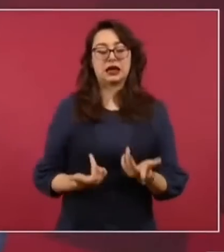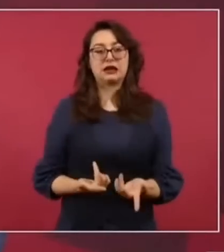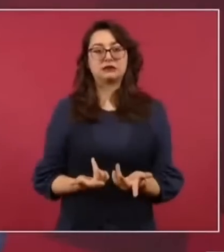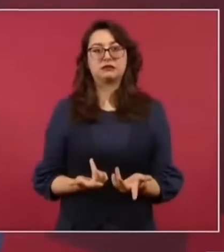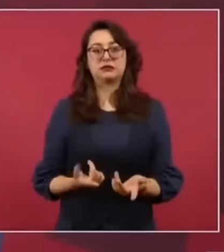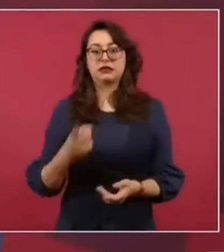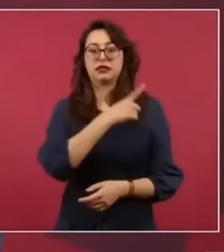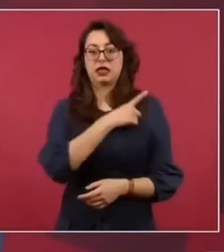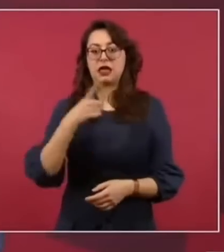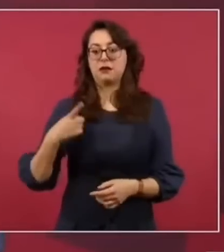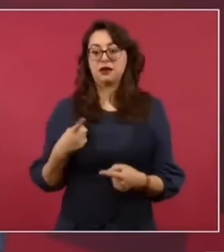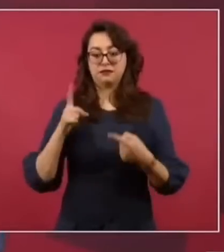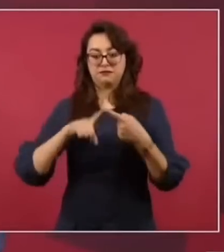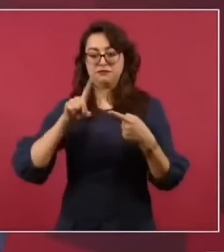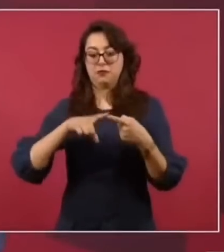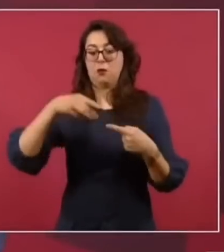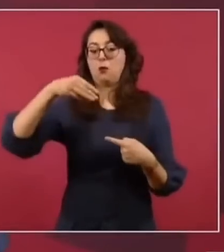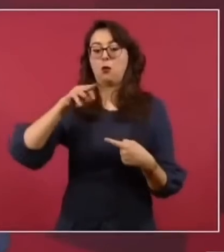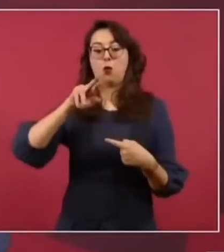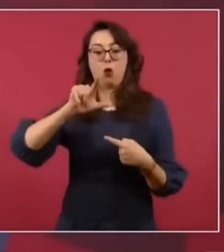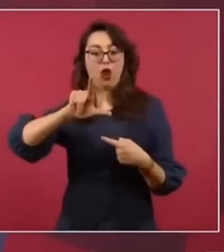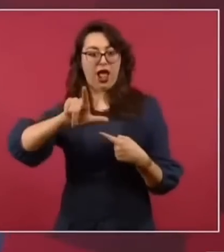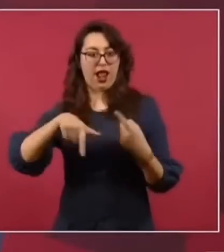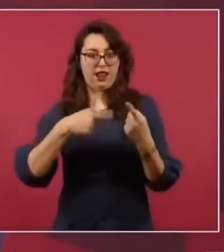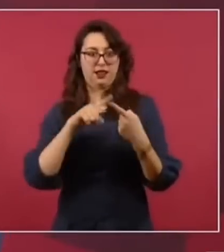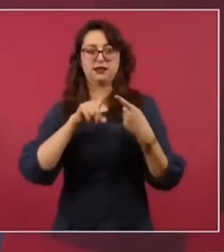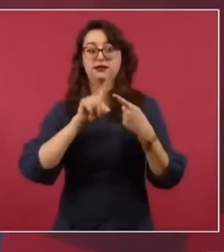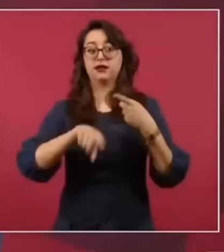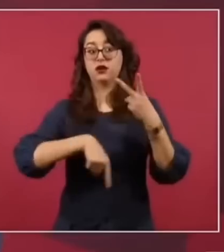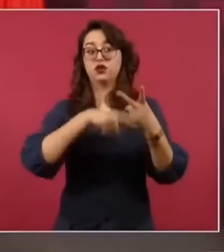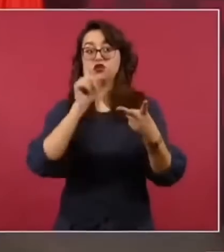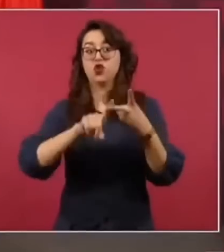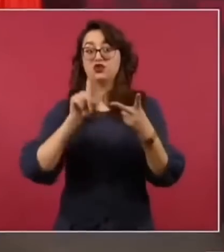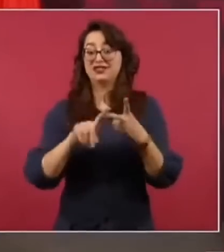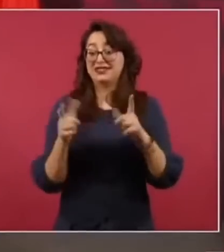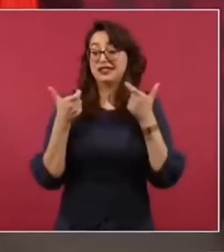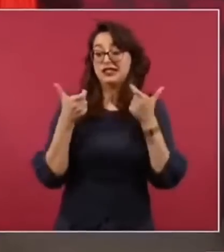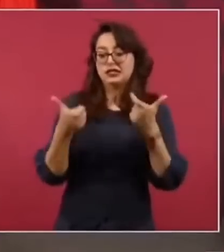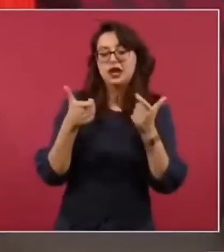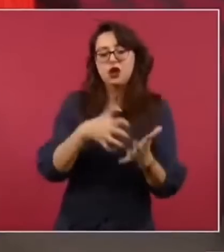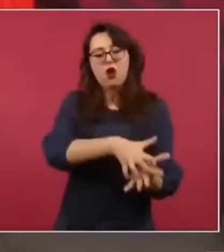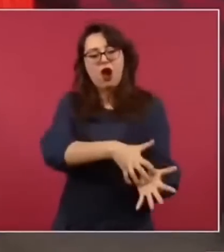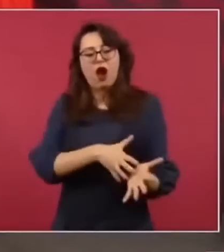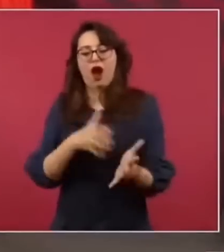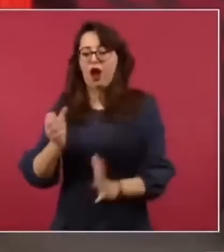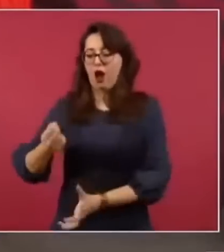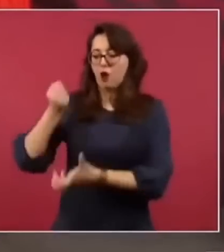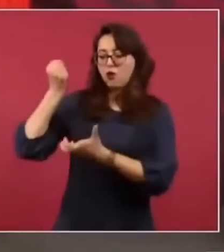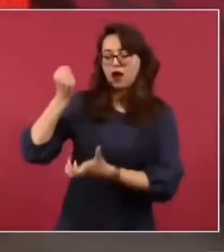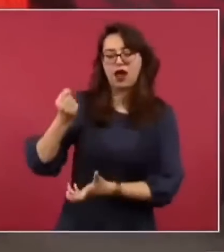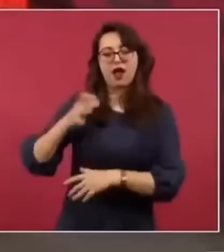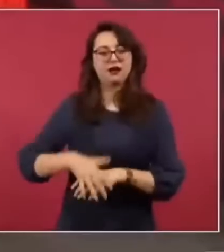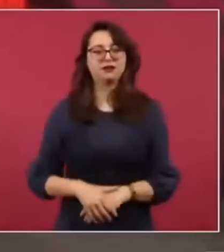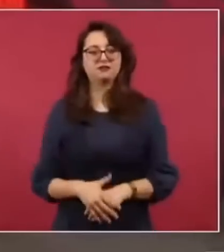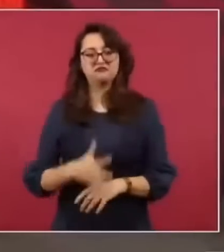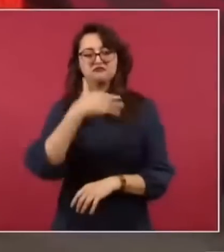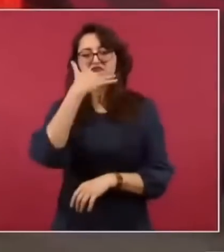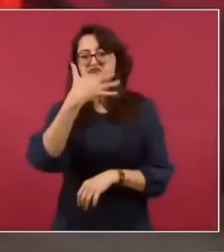moral, sino porque es mucho el dinero que se va por el caño de la